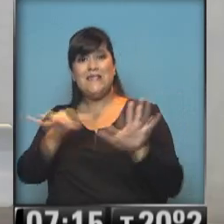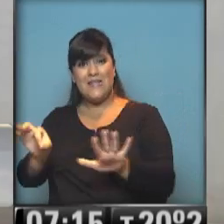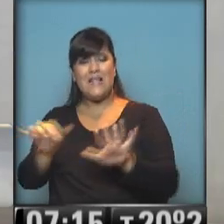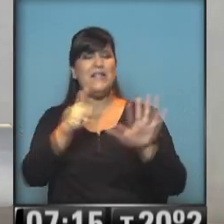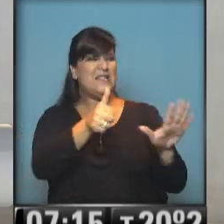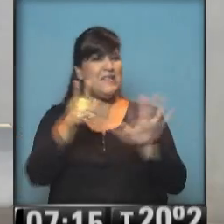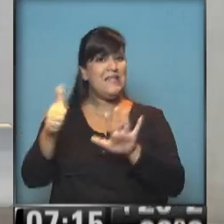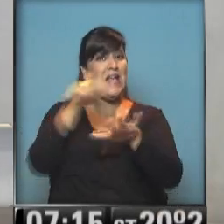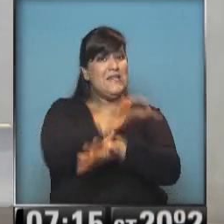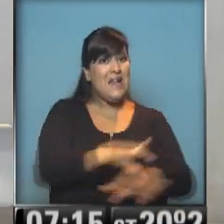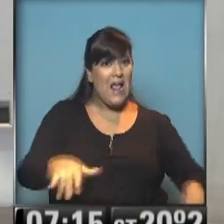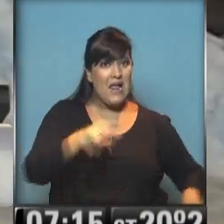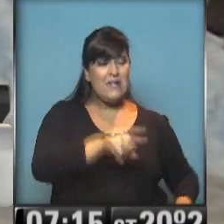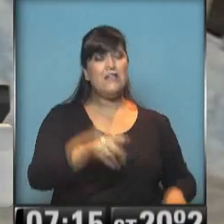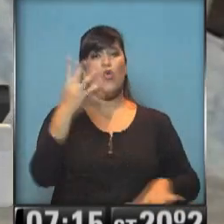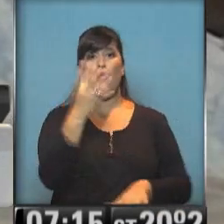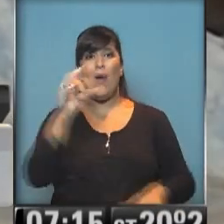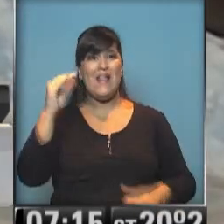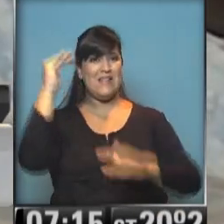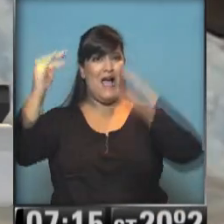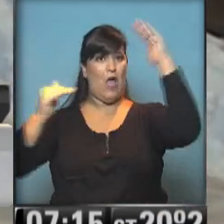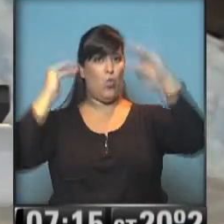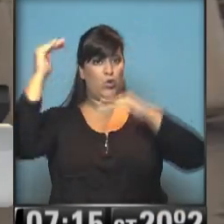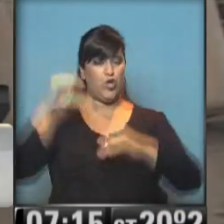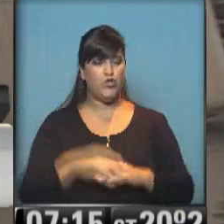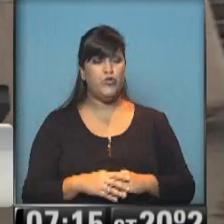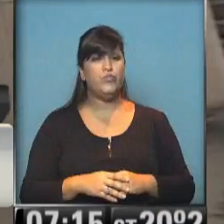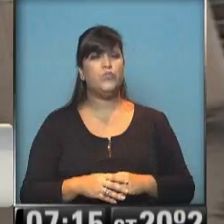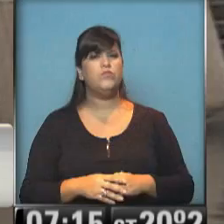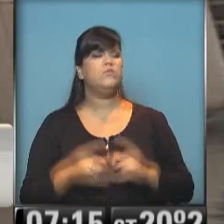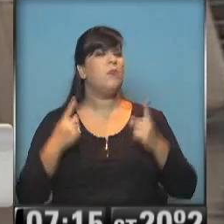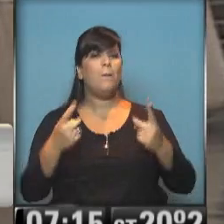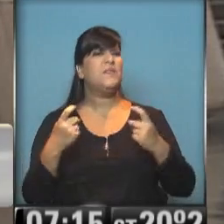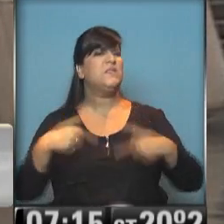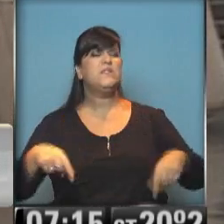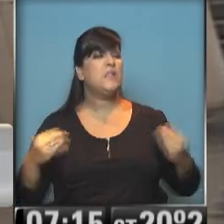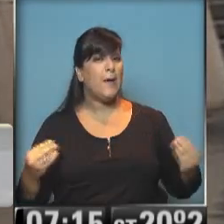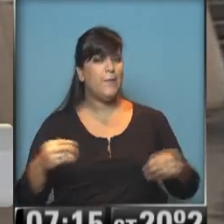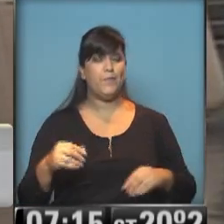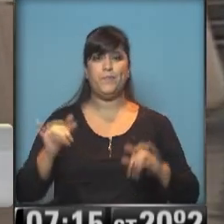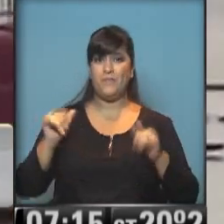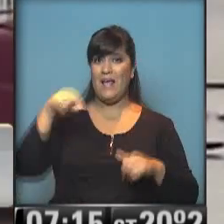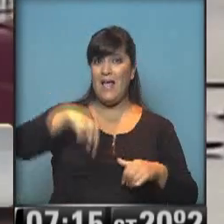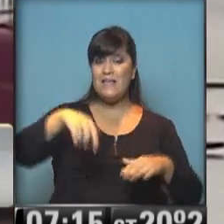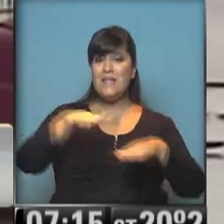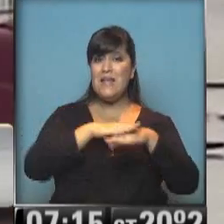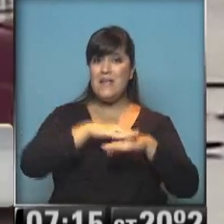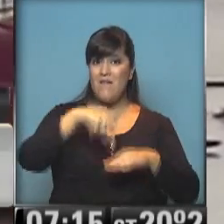66 son niños y 40 adultos. ¿Hay necesidades hoy en día en el centro? Con este nivel